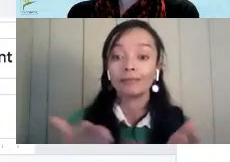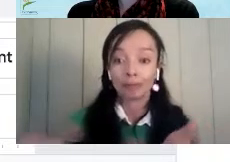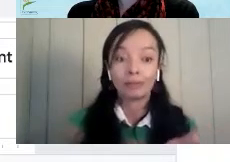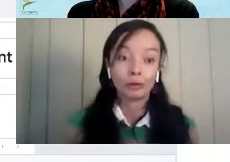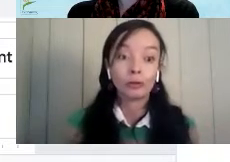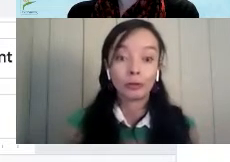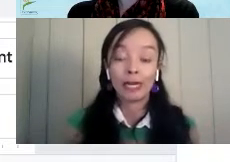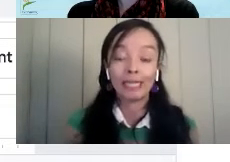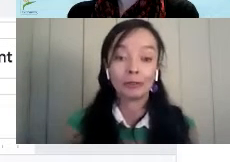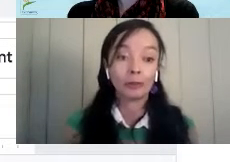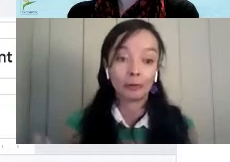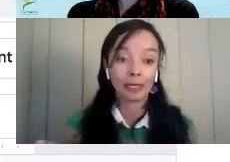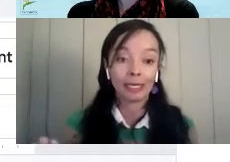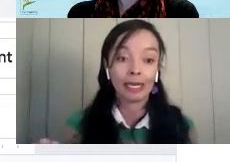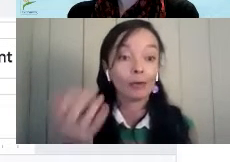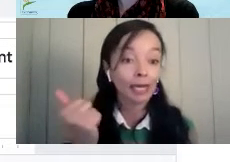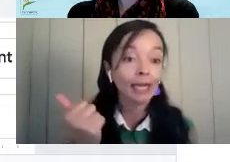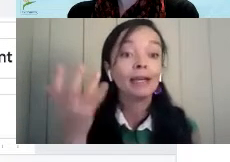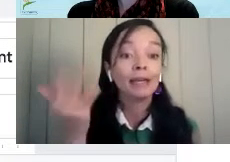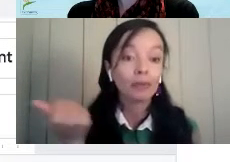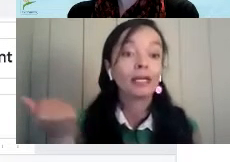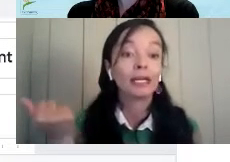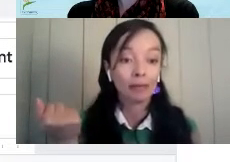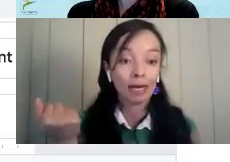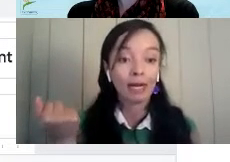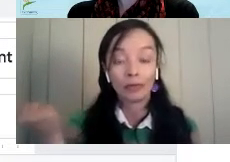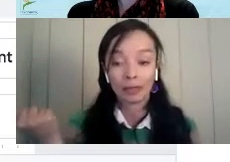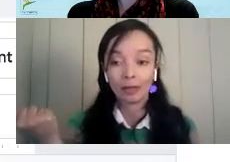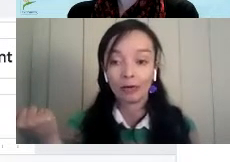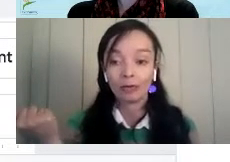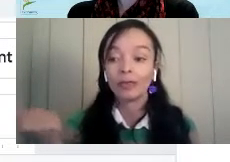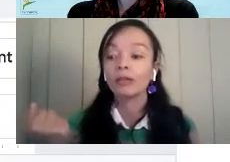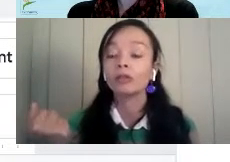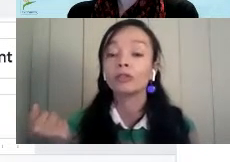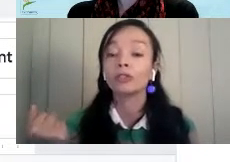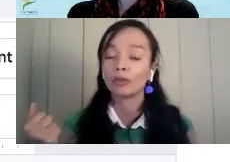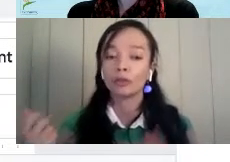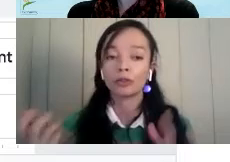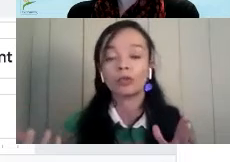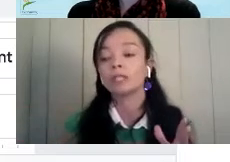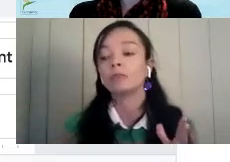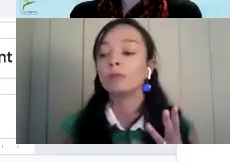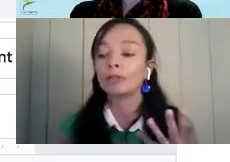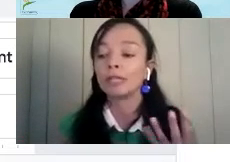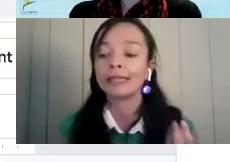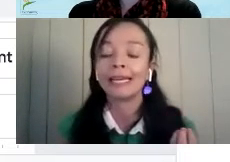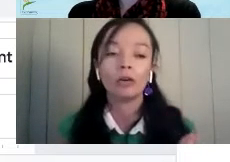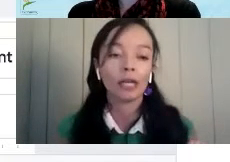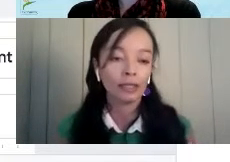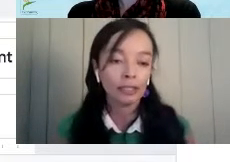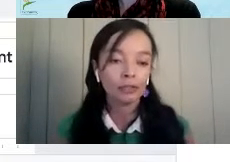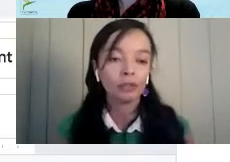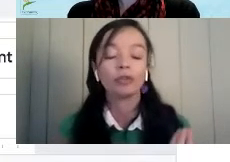¿Y qué? Consiguió él. Consiguió lo que quería. ¿Por qué? Porque la mamá lo entendió. Entonces, cuando esto ocurre, es muy importante